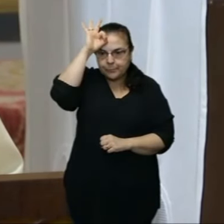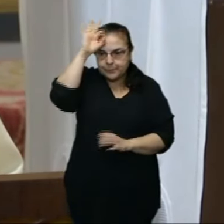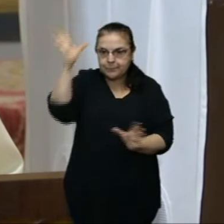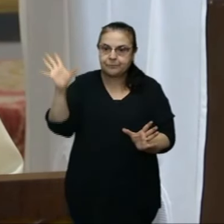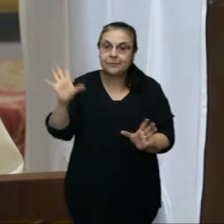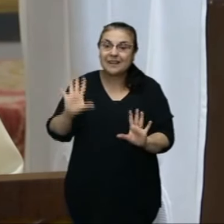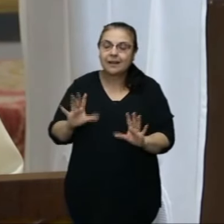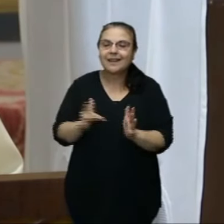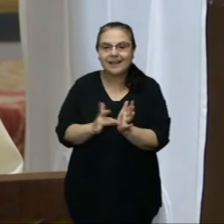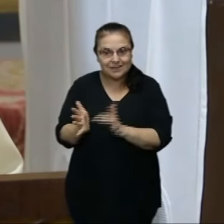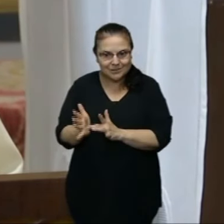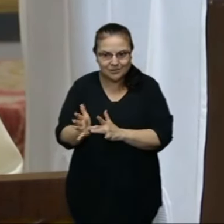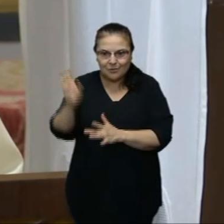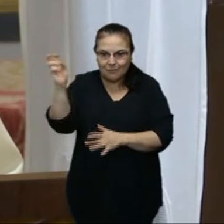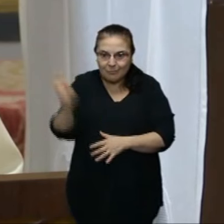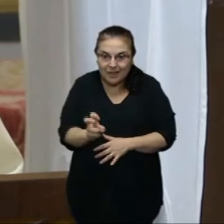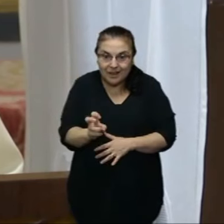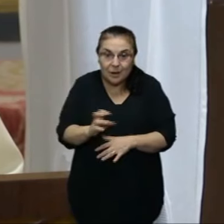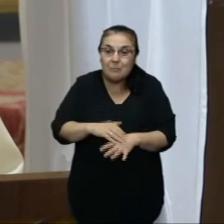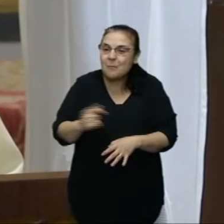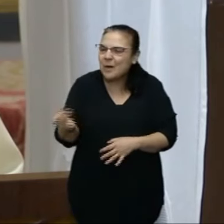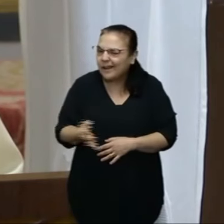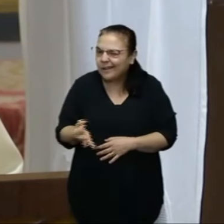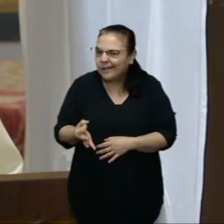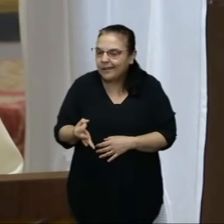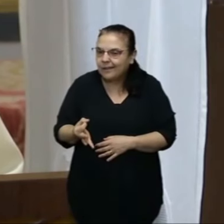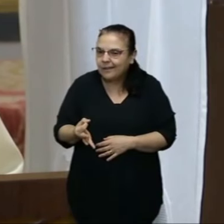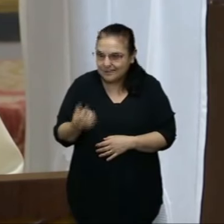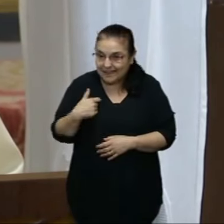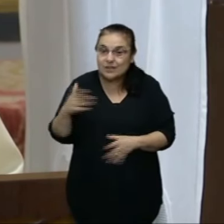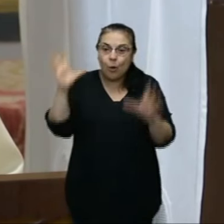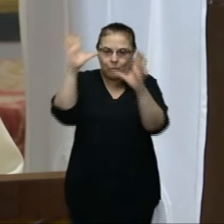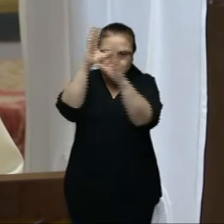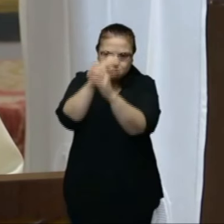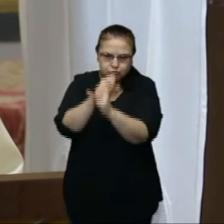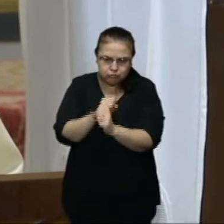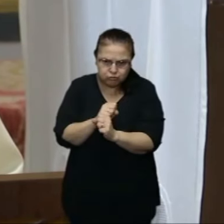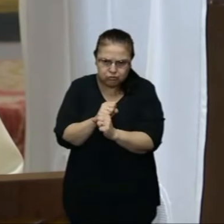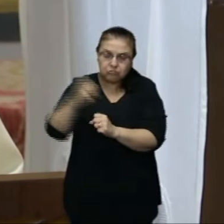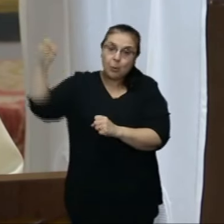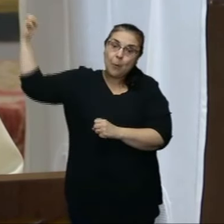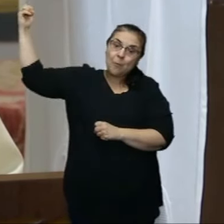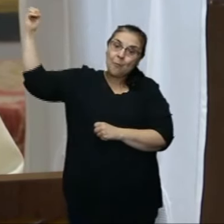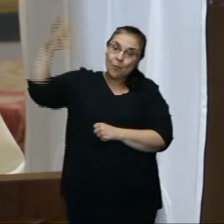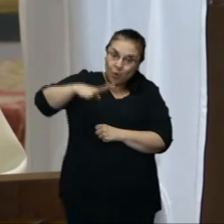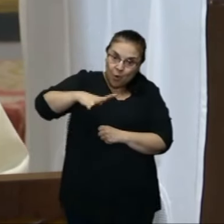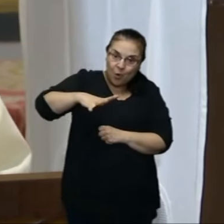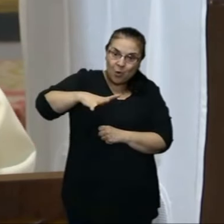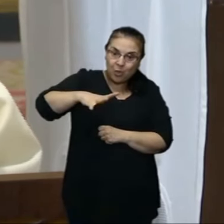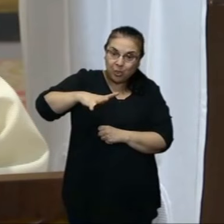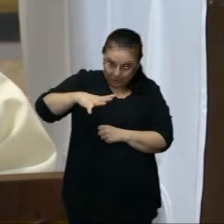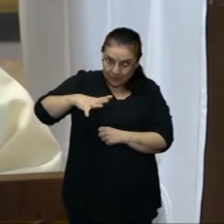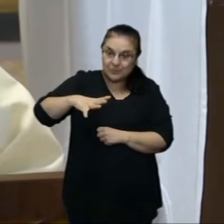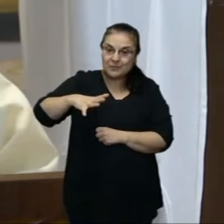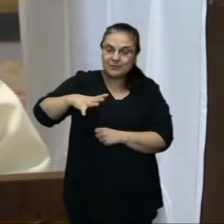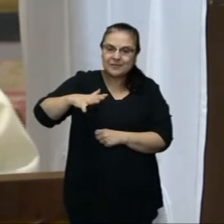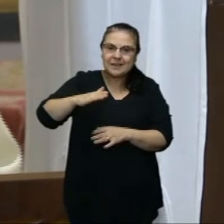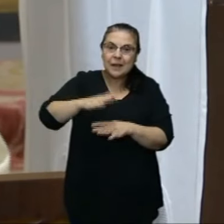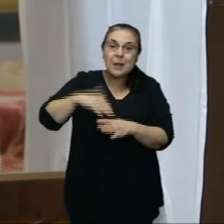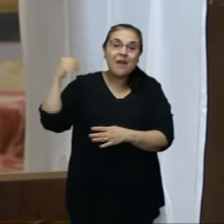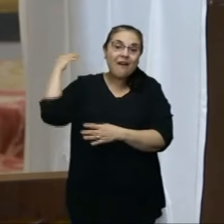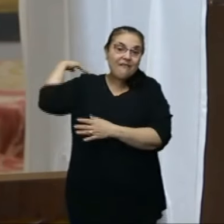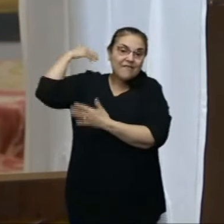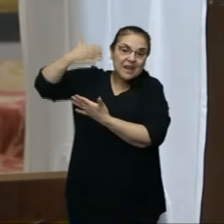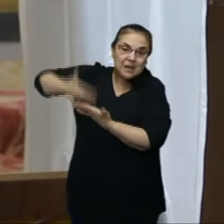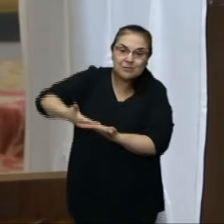Cristo viene a iluminar esa oscuridad, ese no saber de dónde venimos y a dónde vamos. Venimos del